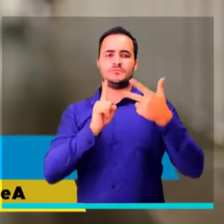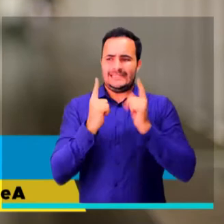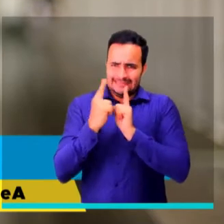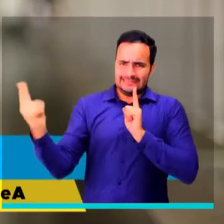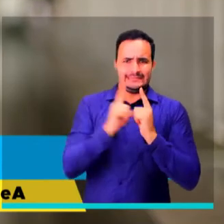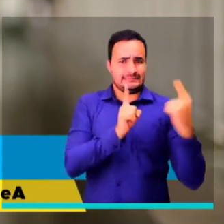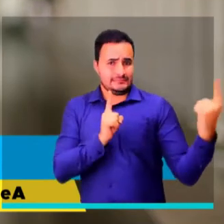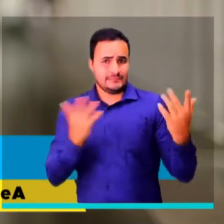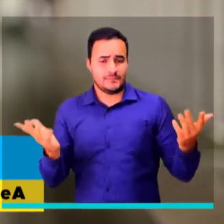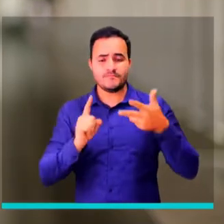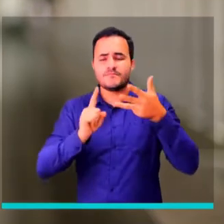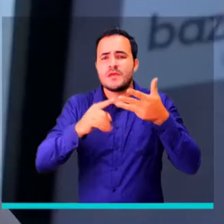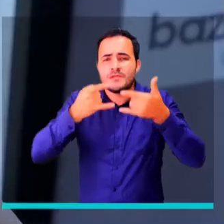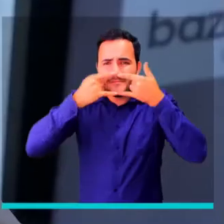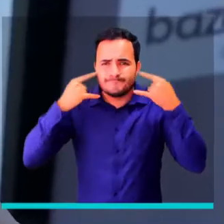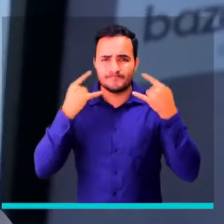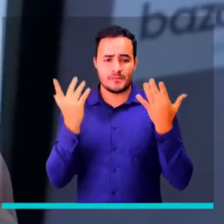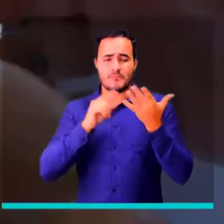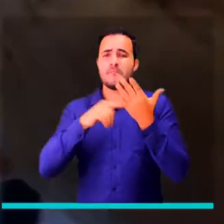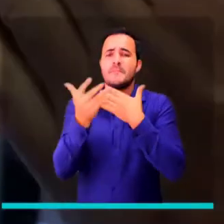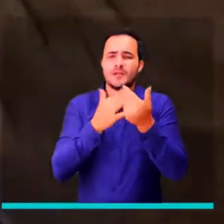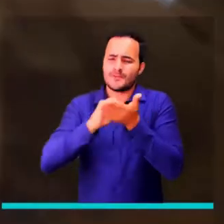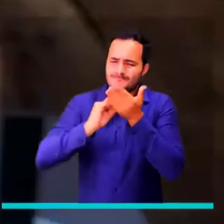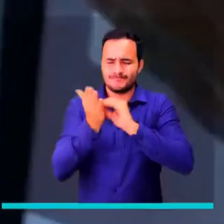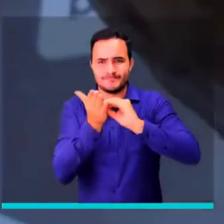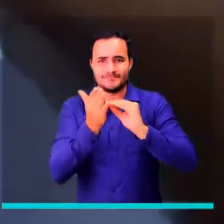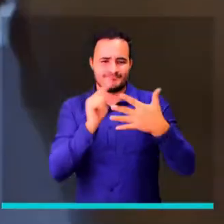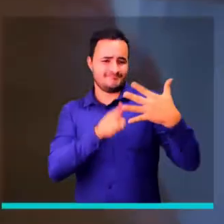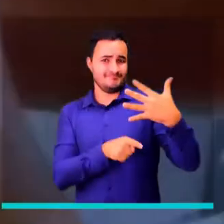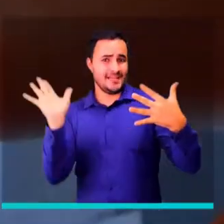distanciamiento social, usemos el tapabocas y lavémonos las manos.